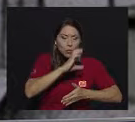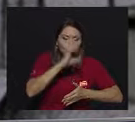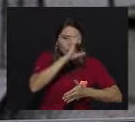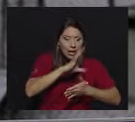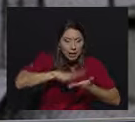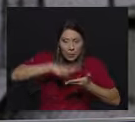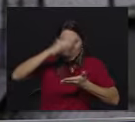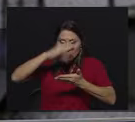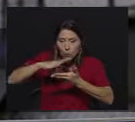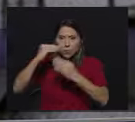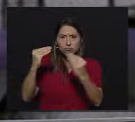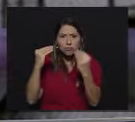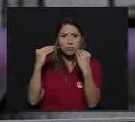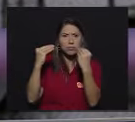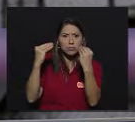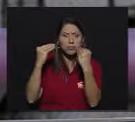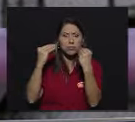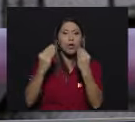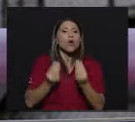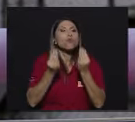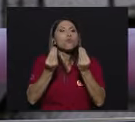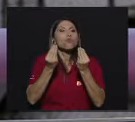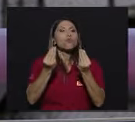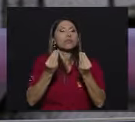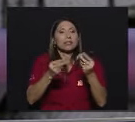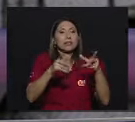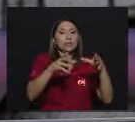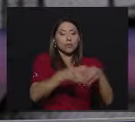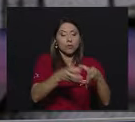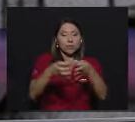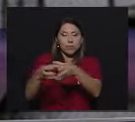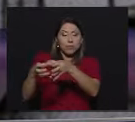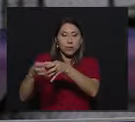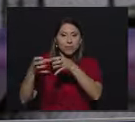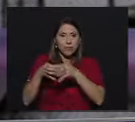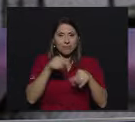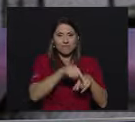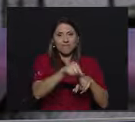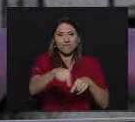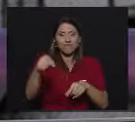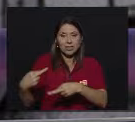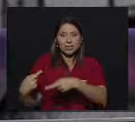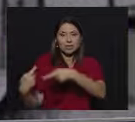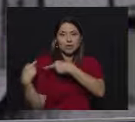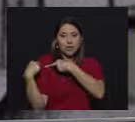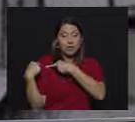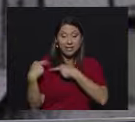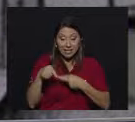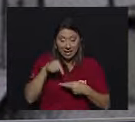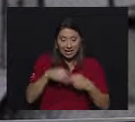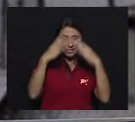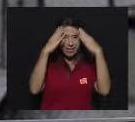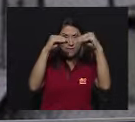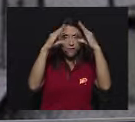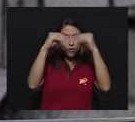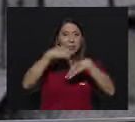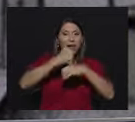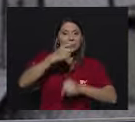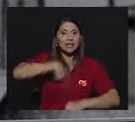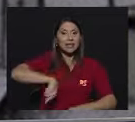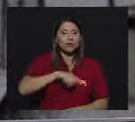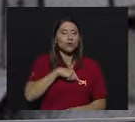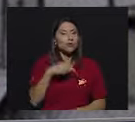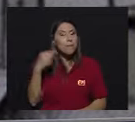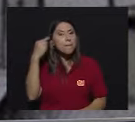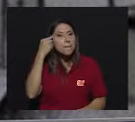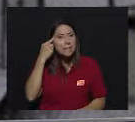muchos los actores responsables en estos temas y este informe y este análisis que estamos haciendo acá nos lleva realmente a